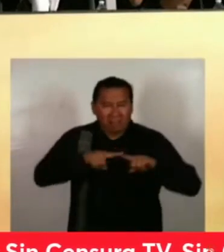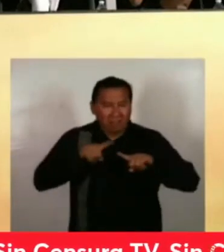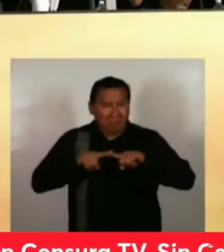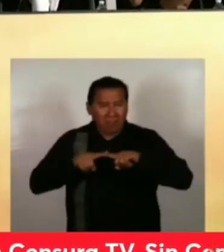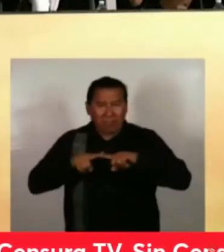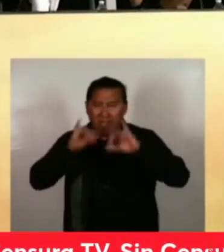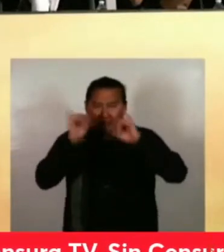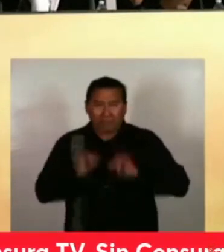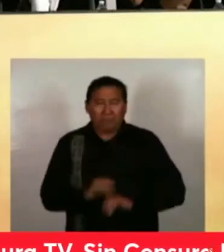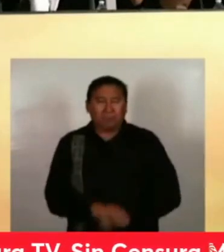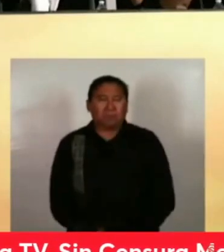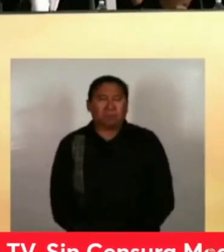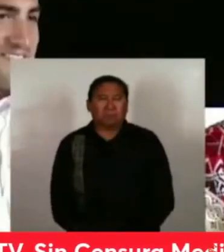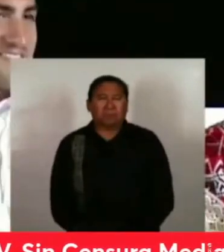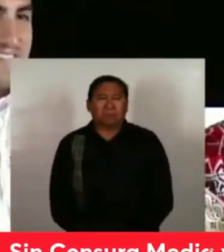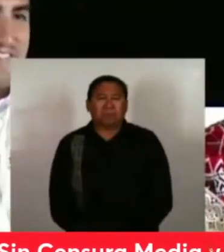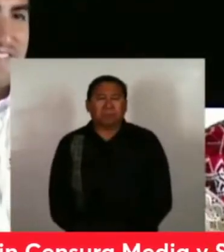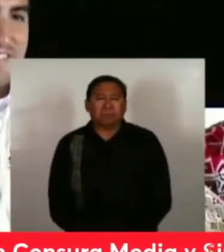diferentes.